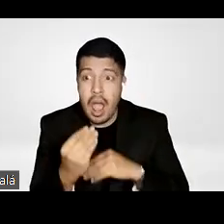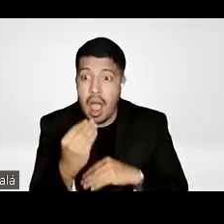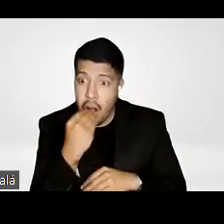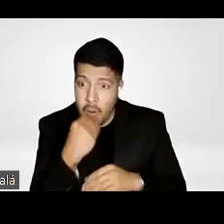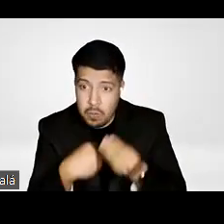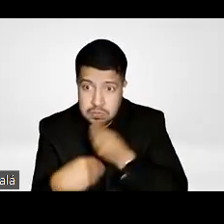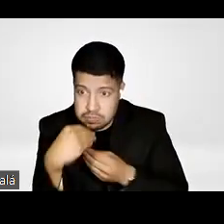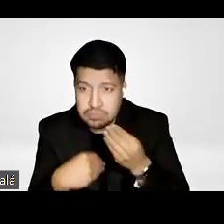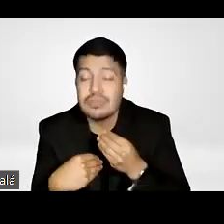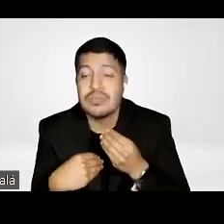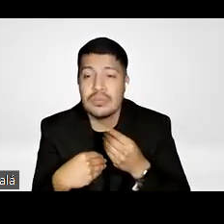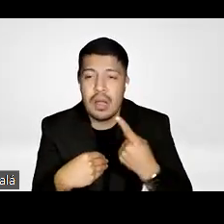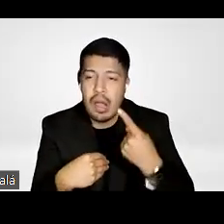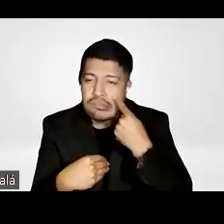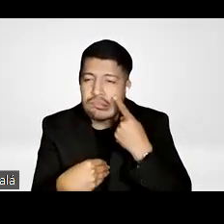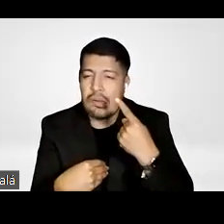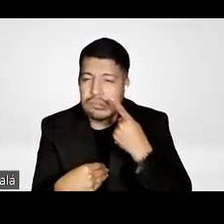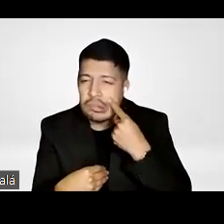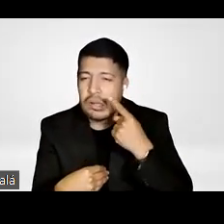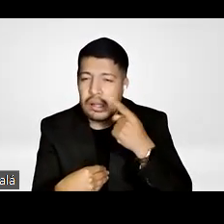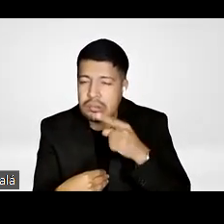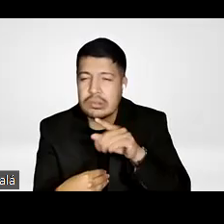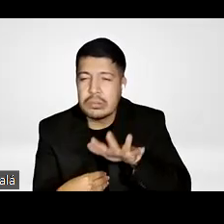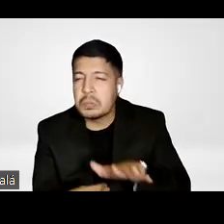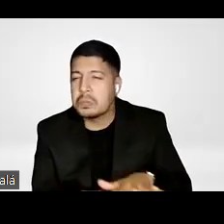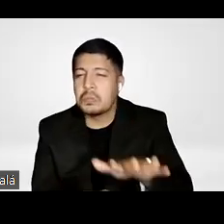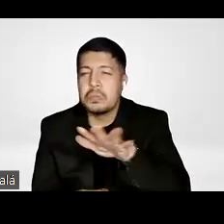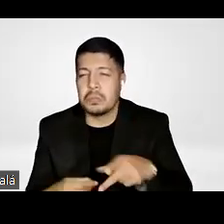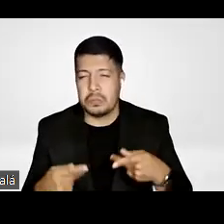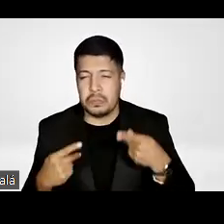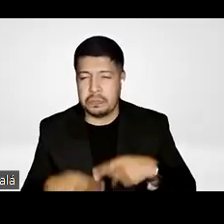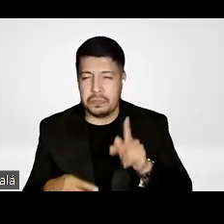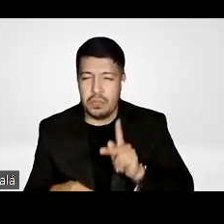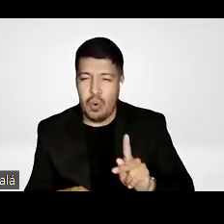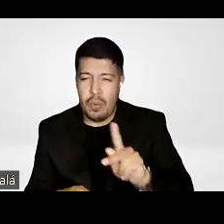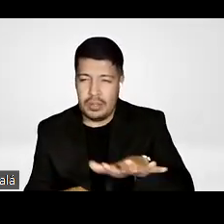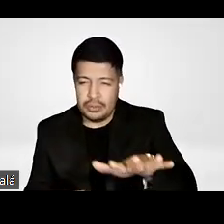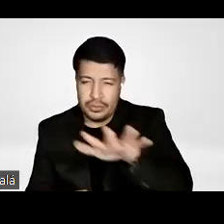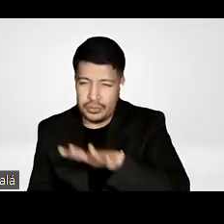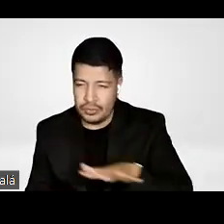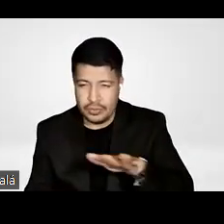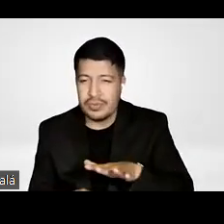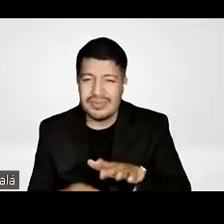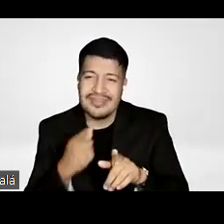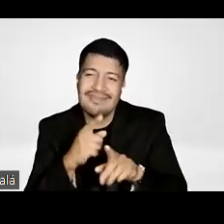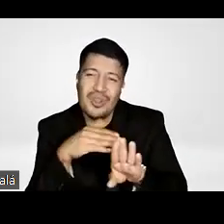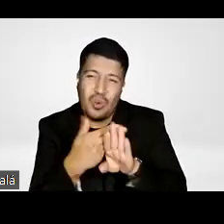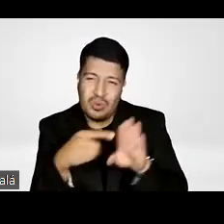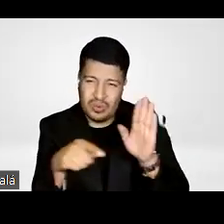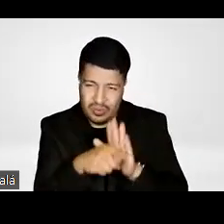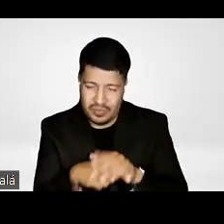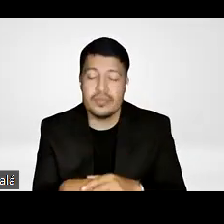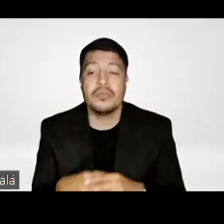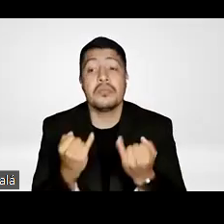altamente prevalente en nuestra población y que tenemos entonces en nuestra contra muchas de las veces. El ingreso per cápita, que